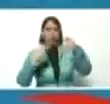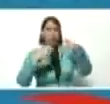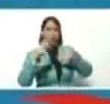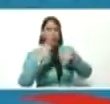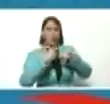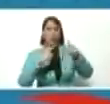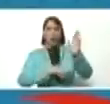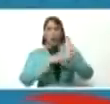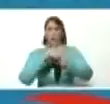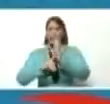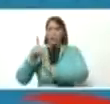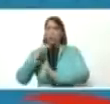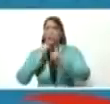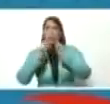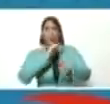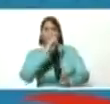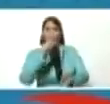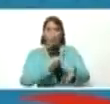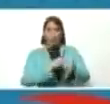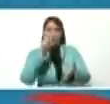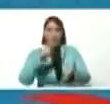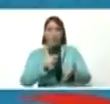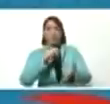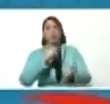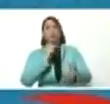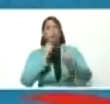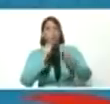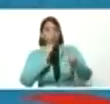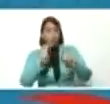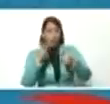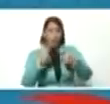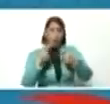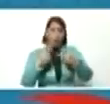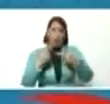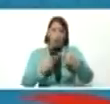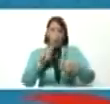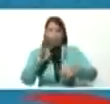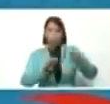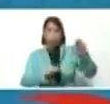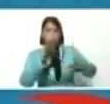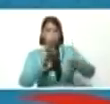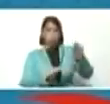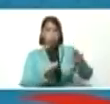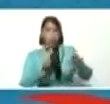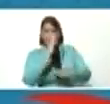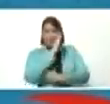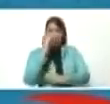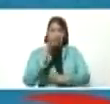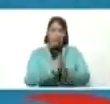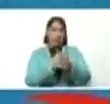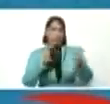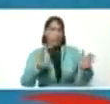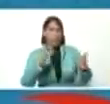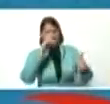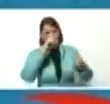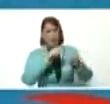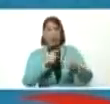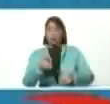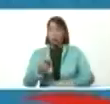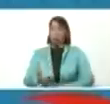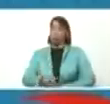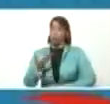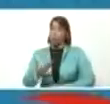para el desarrollo del turismo nacional y del turismo receptivo. Aún en medio de grandes desafíos. Eso es muy importante lo que